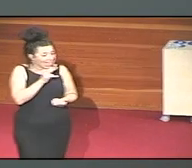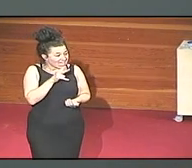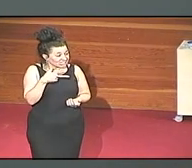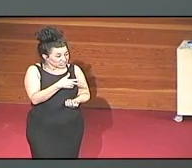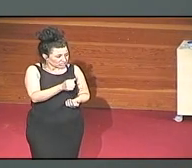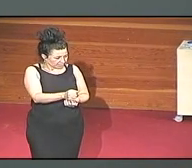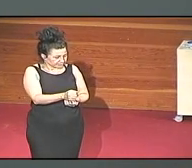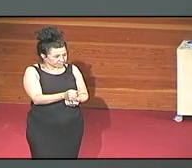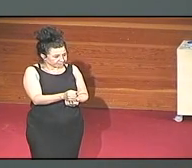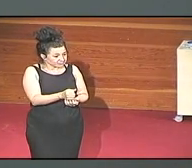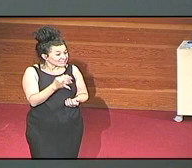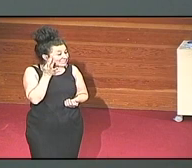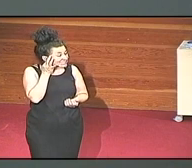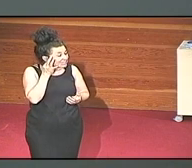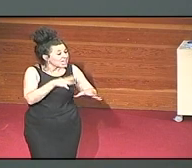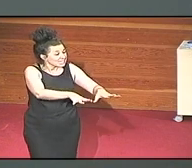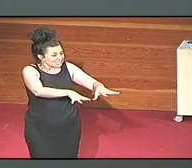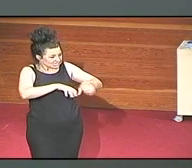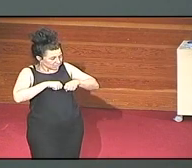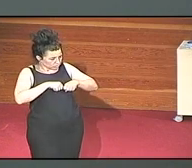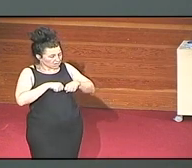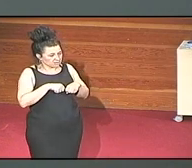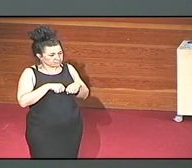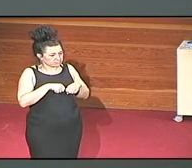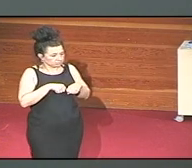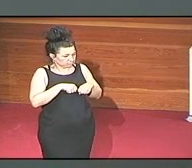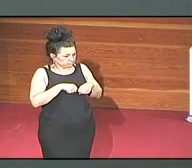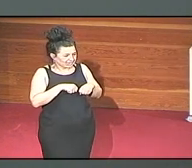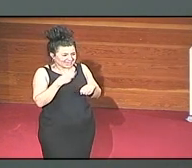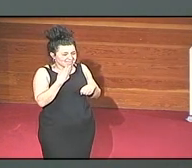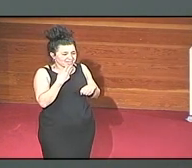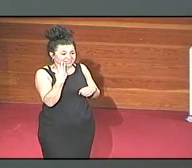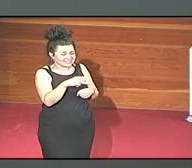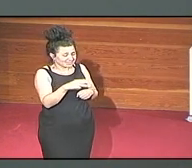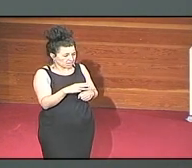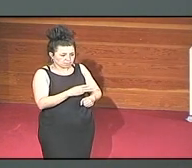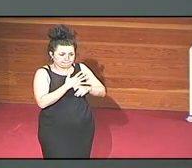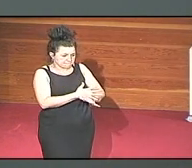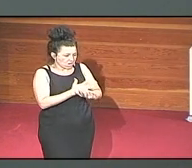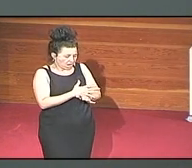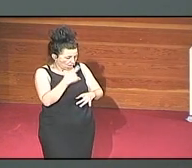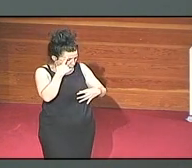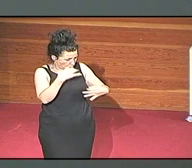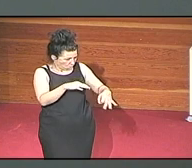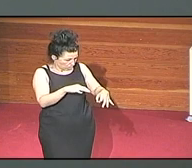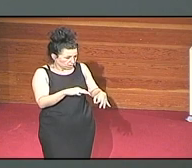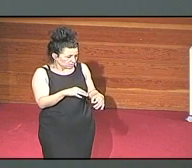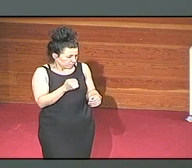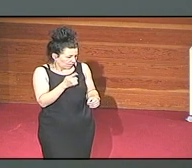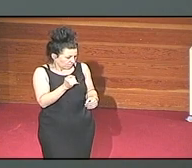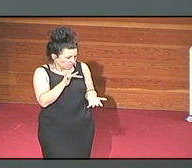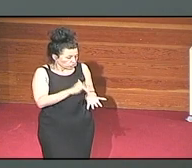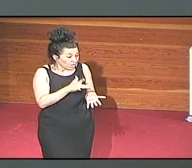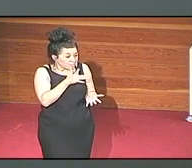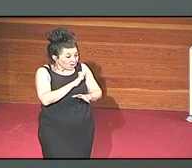secuestrada con 13 años lógicamente la violaron es algo común pero consiguió escapar dio la encontré cuando